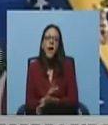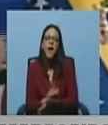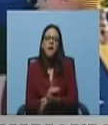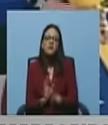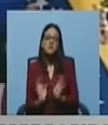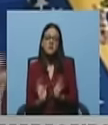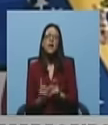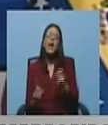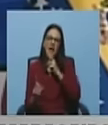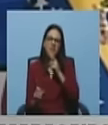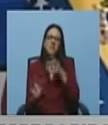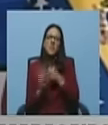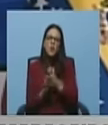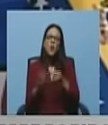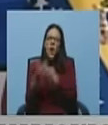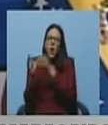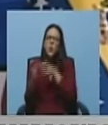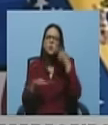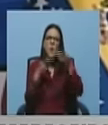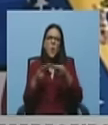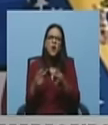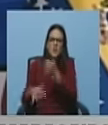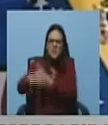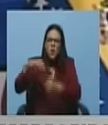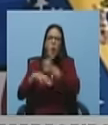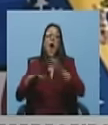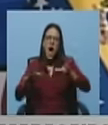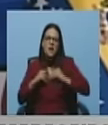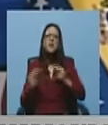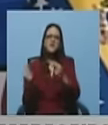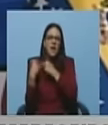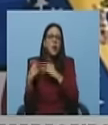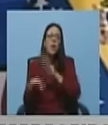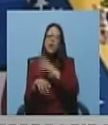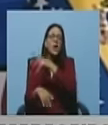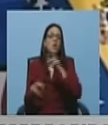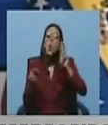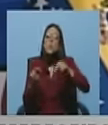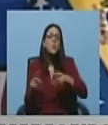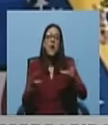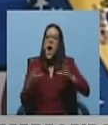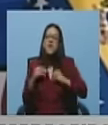Es difícil que una organización política de esta suma responsabilidad cuando no han asumido ni una sola.